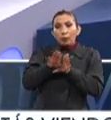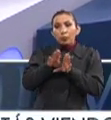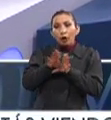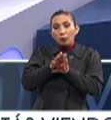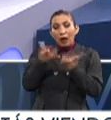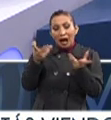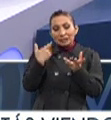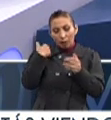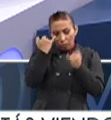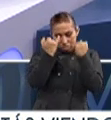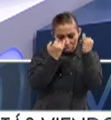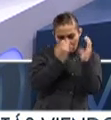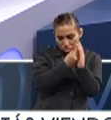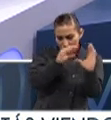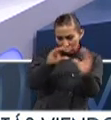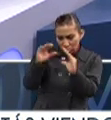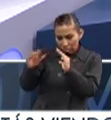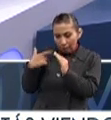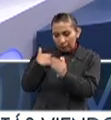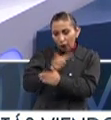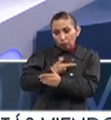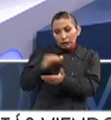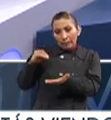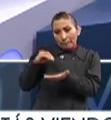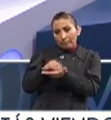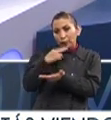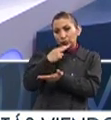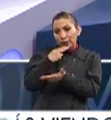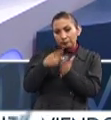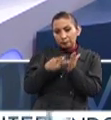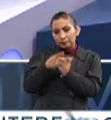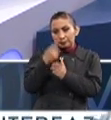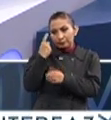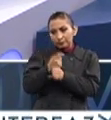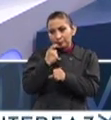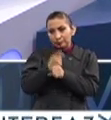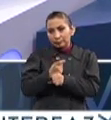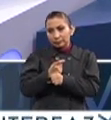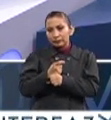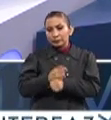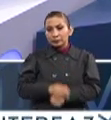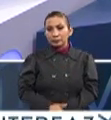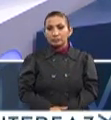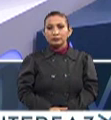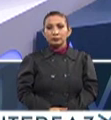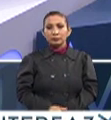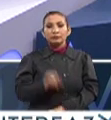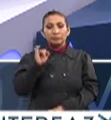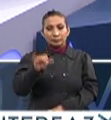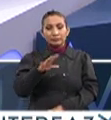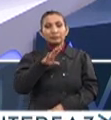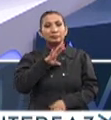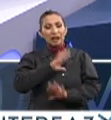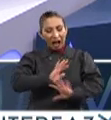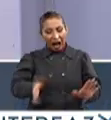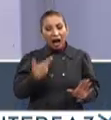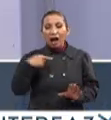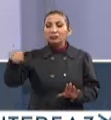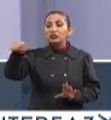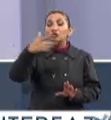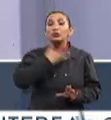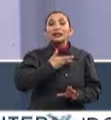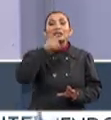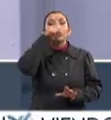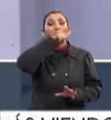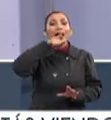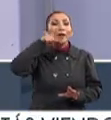como generas esta pedagogía que tú te gusta implementar mucho. Eso es lo primero que pones sobre la mesa. Exacto, que ya dominamos un